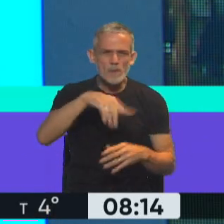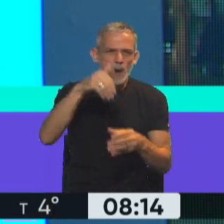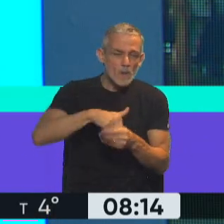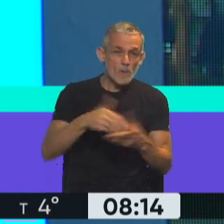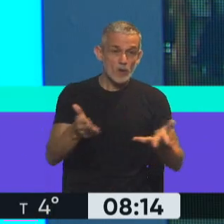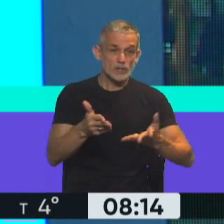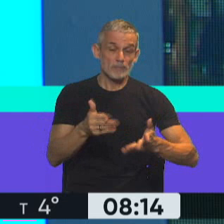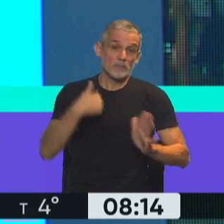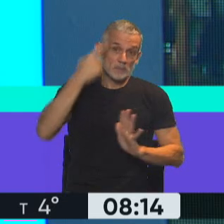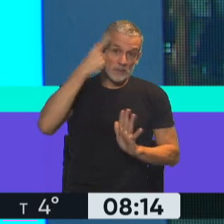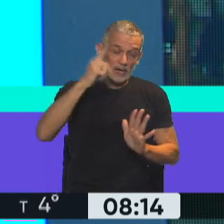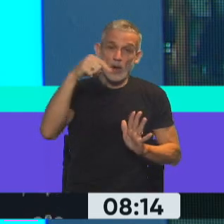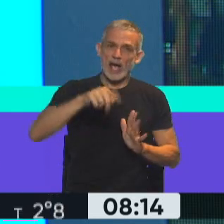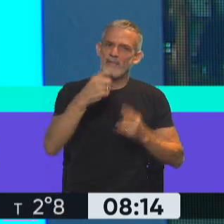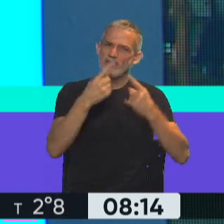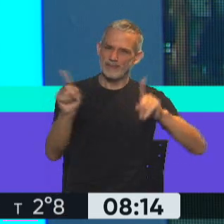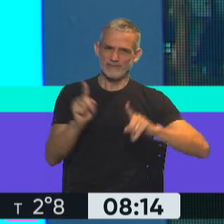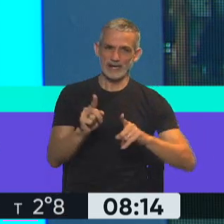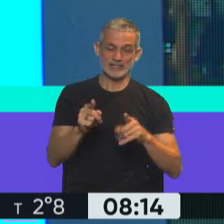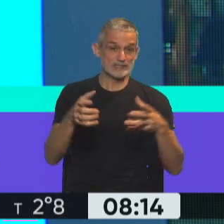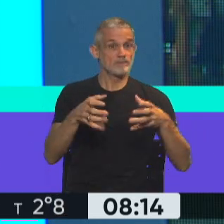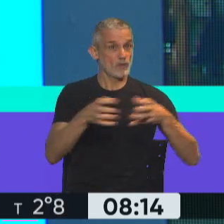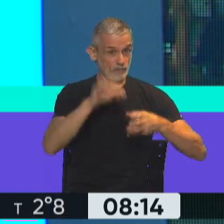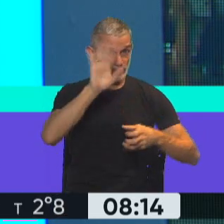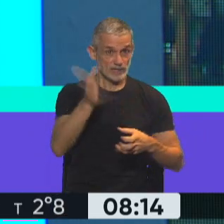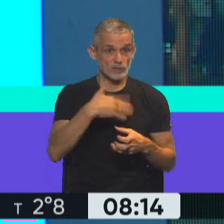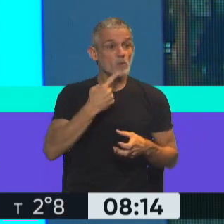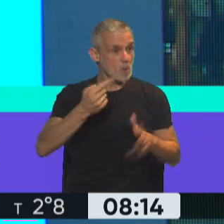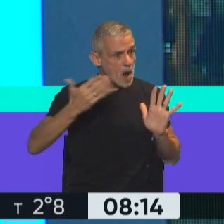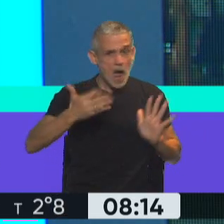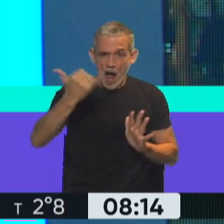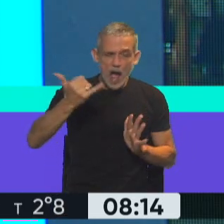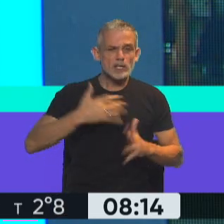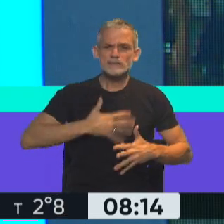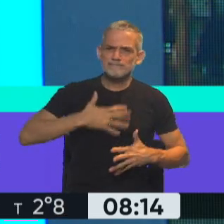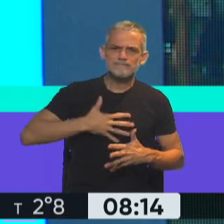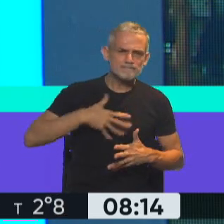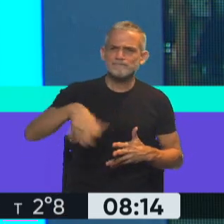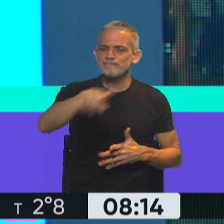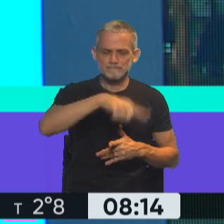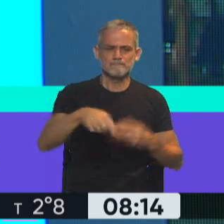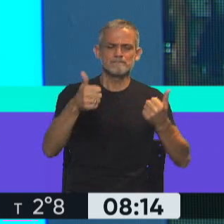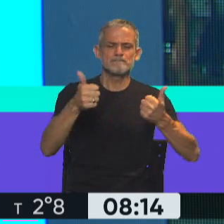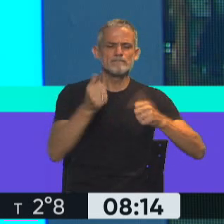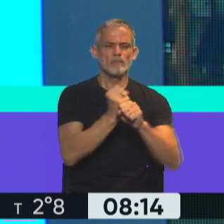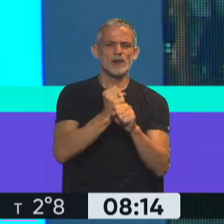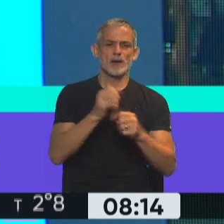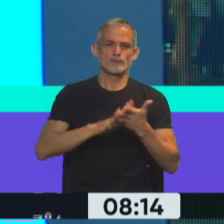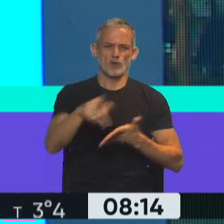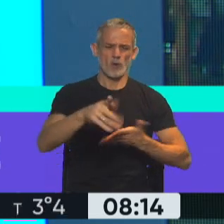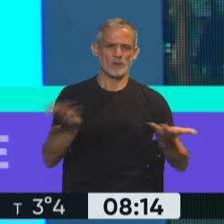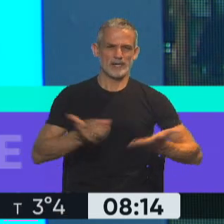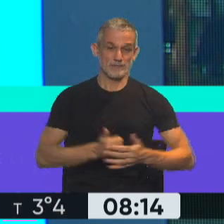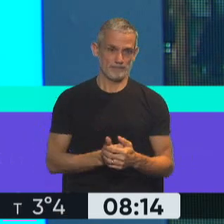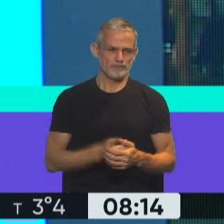votado. Me parece que acá hubo una diferencia, es que el Frente de Todos registra que hay un mensaje, que hay un malestar y se pone a trabajar en función de eso. Luego,